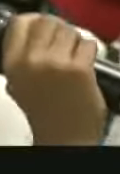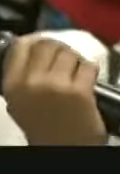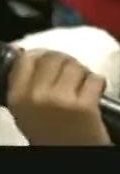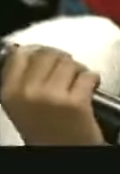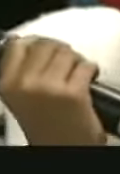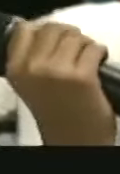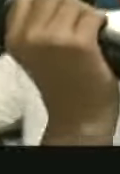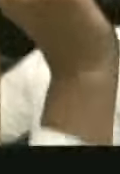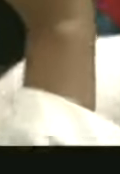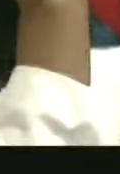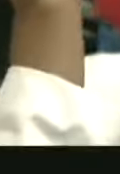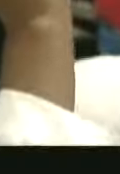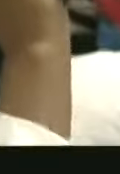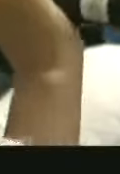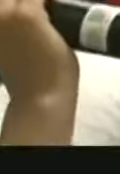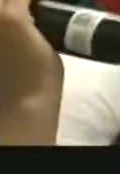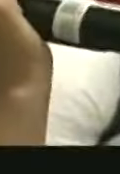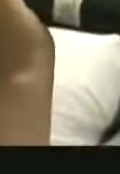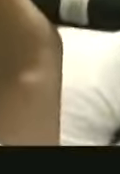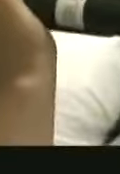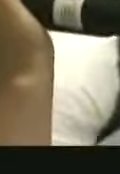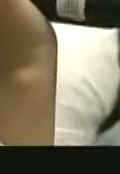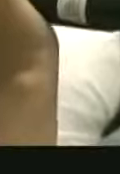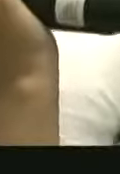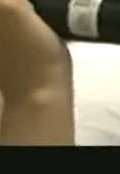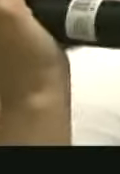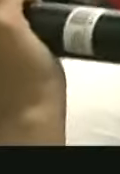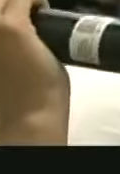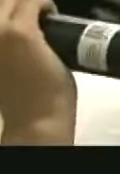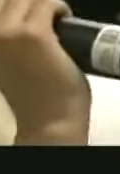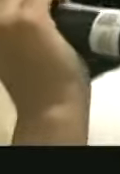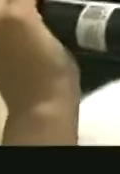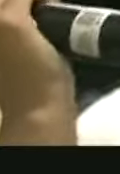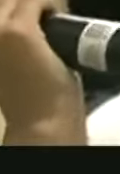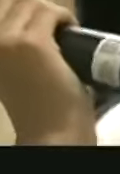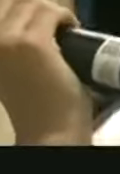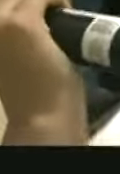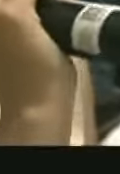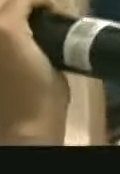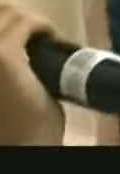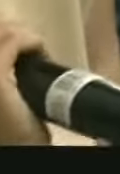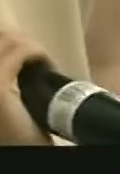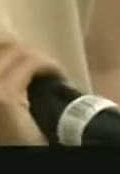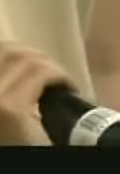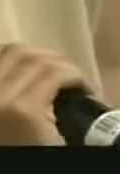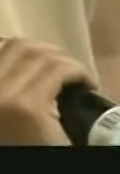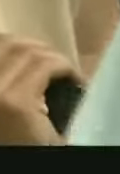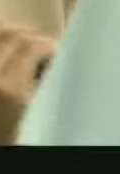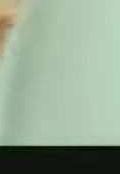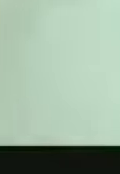viva la Revolución y este 28 de Julio maduro es el